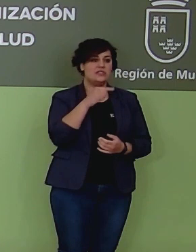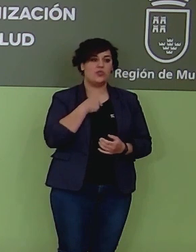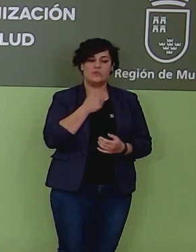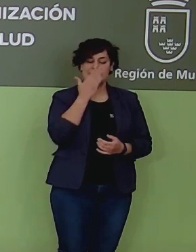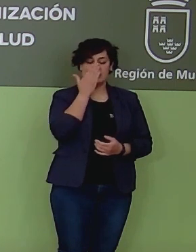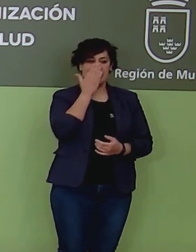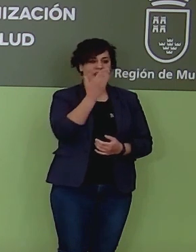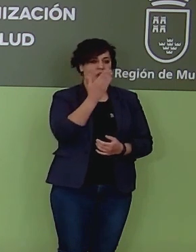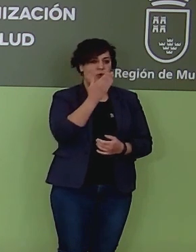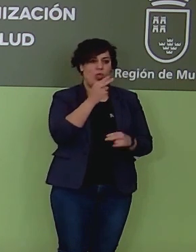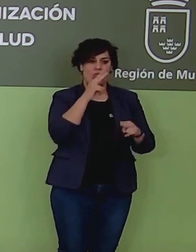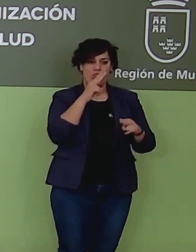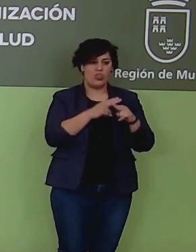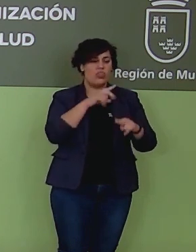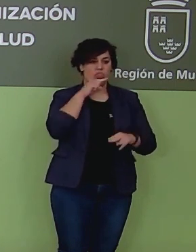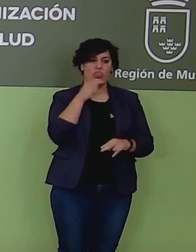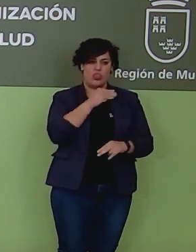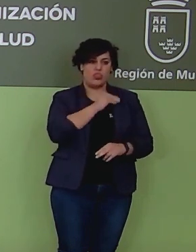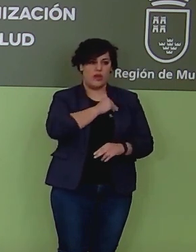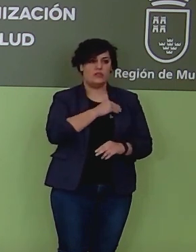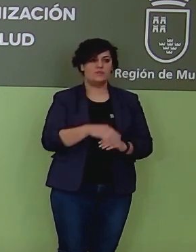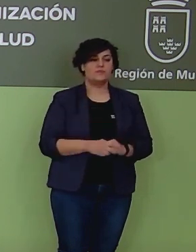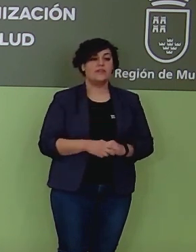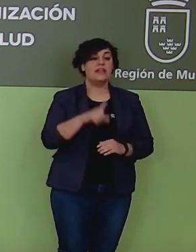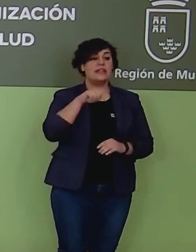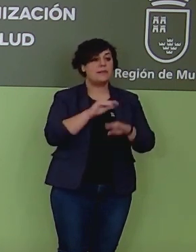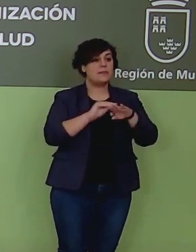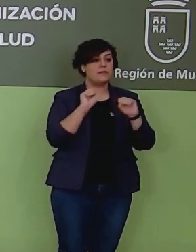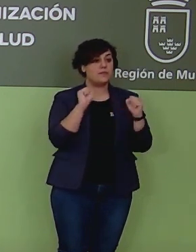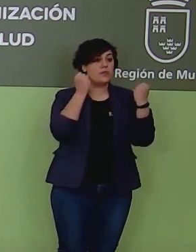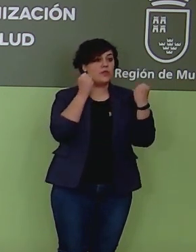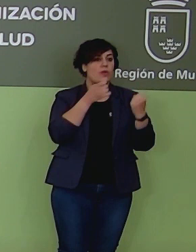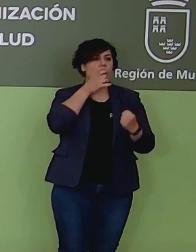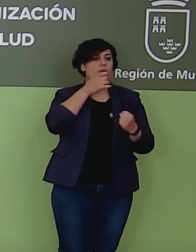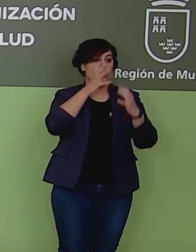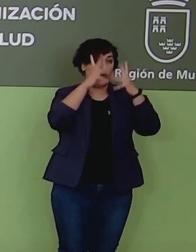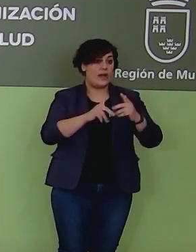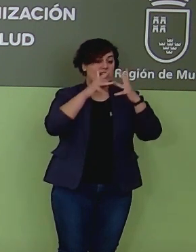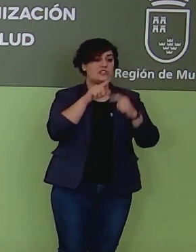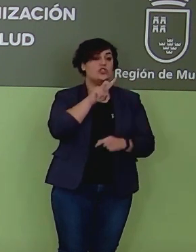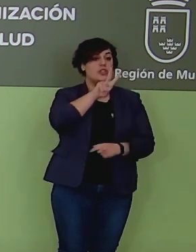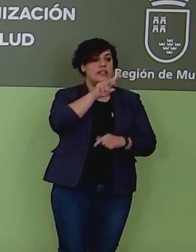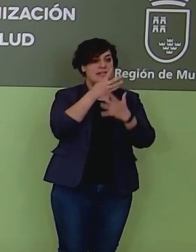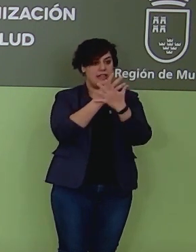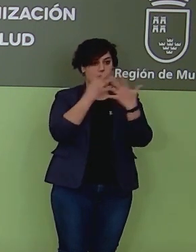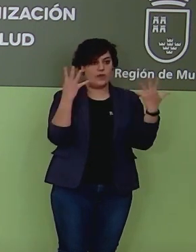pésame. La esperanza cifrada en el número de personas curadas a esa hora era ya de 219.